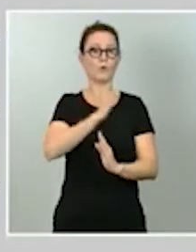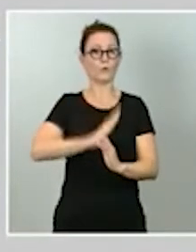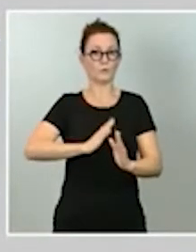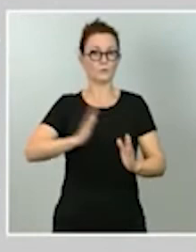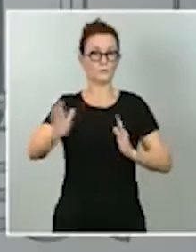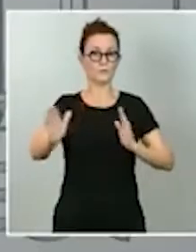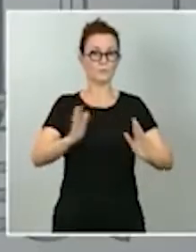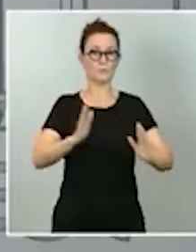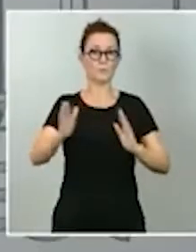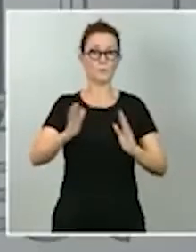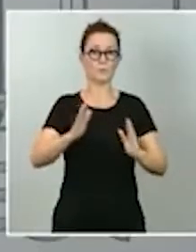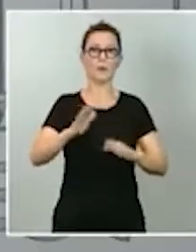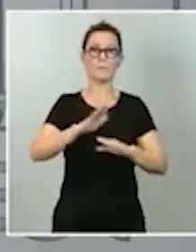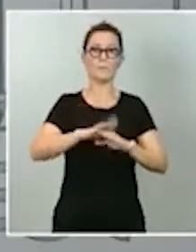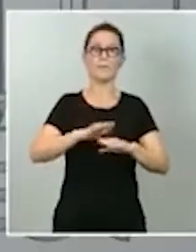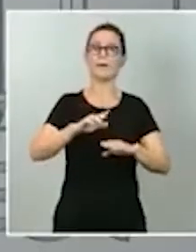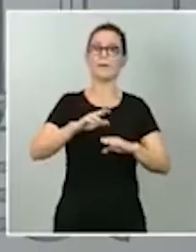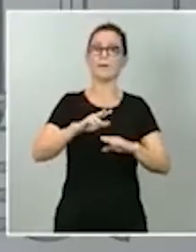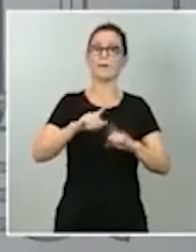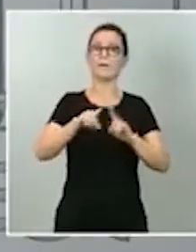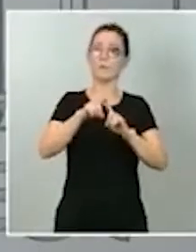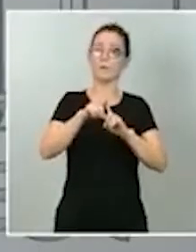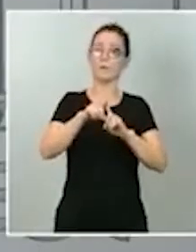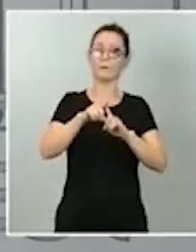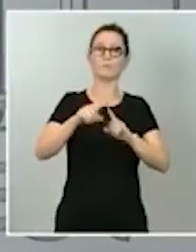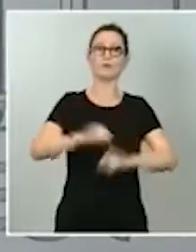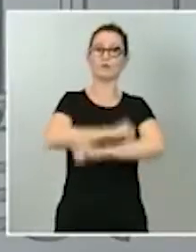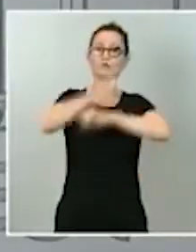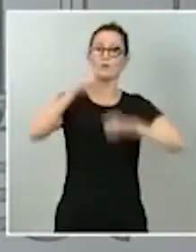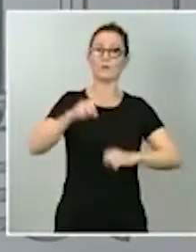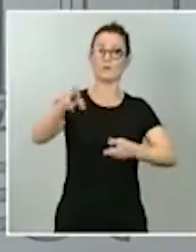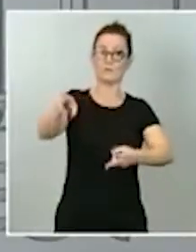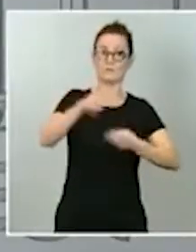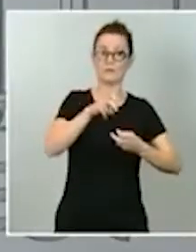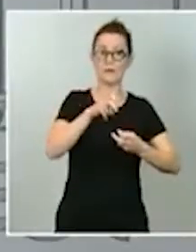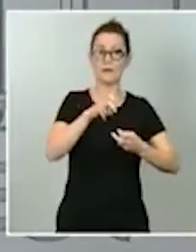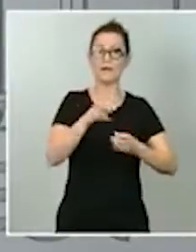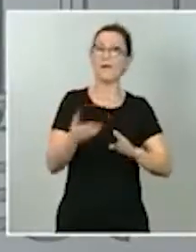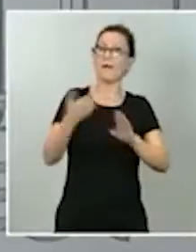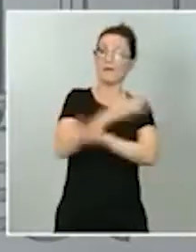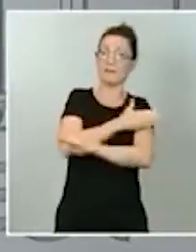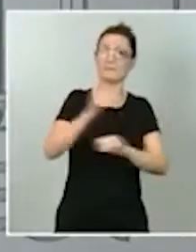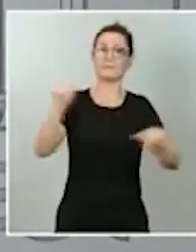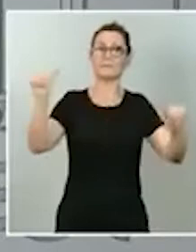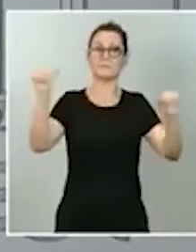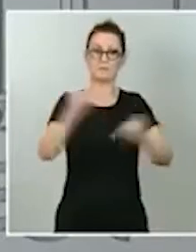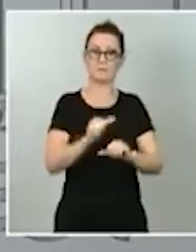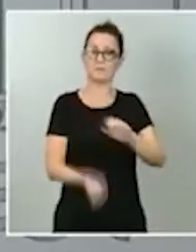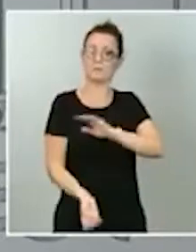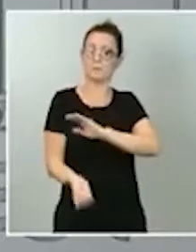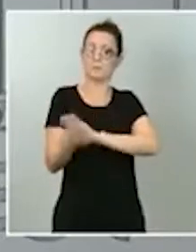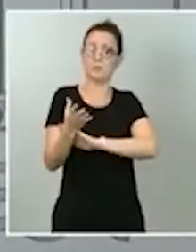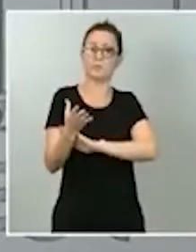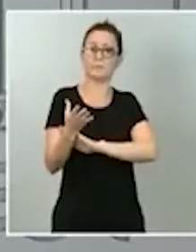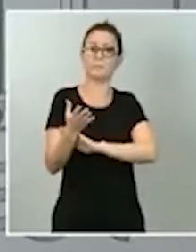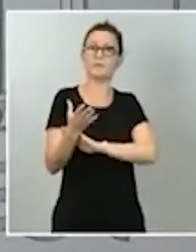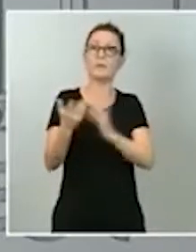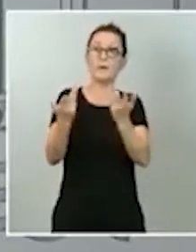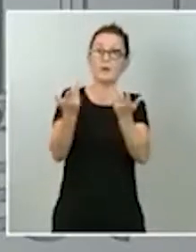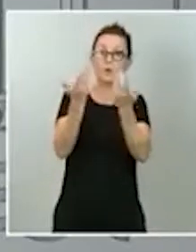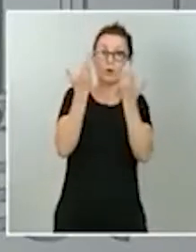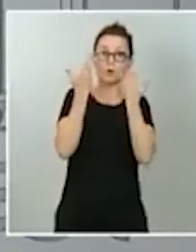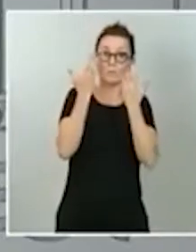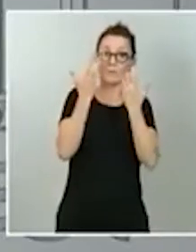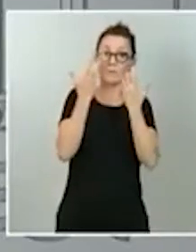de consolidación fiscal una senda que se estableció antes de la crisis y por tanto siguiendo estas recomendaciones de las autoridades